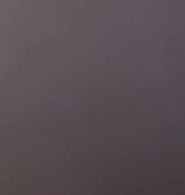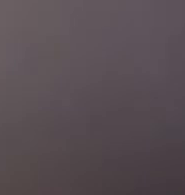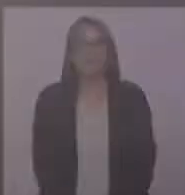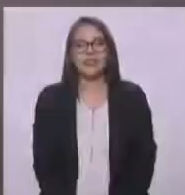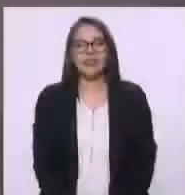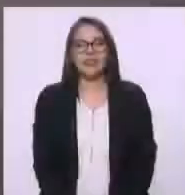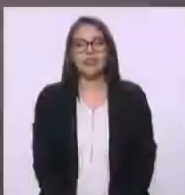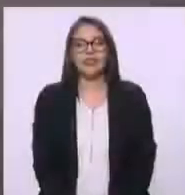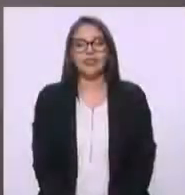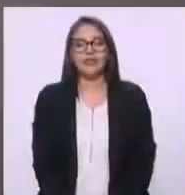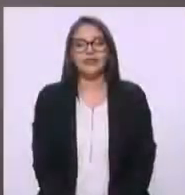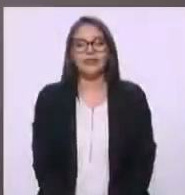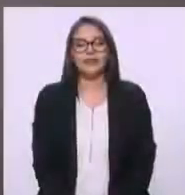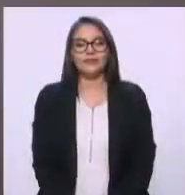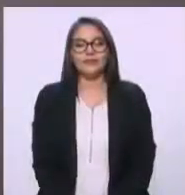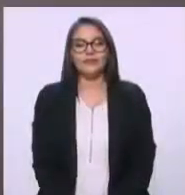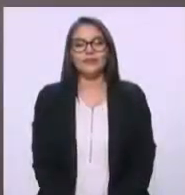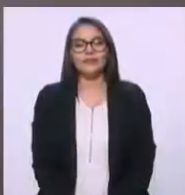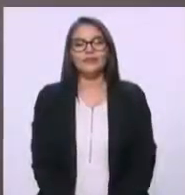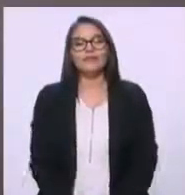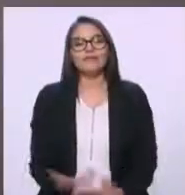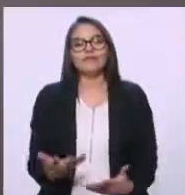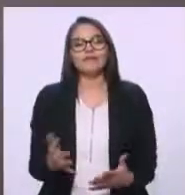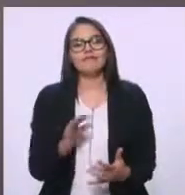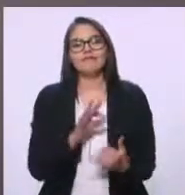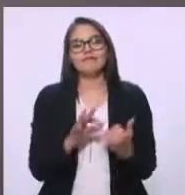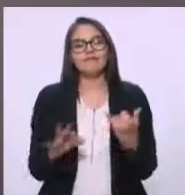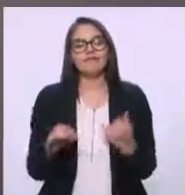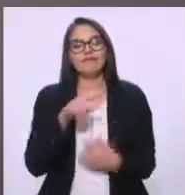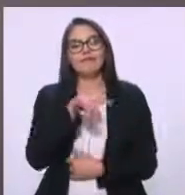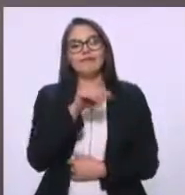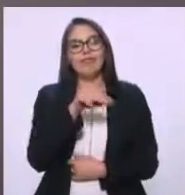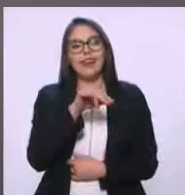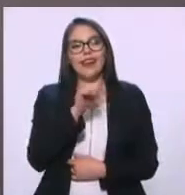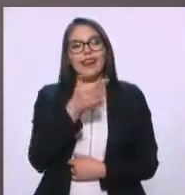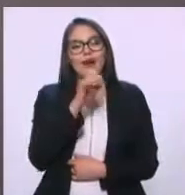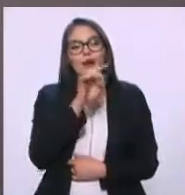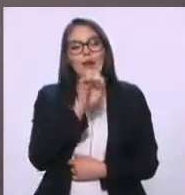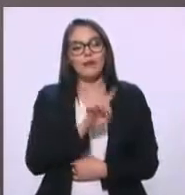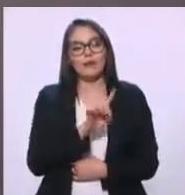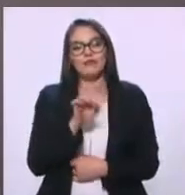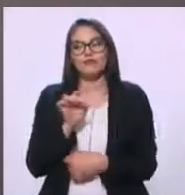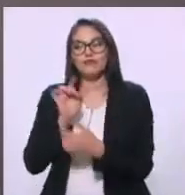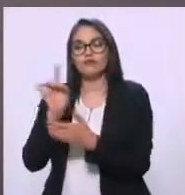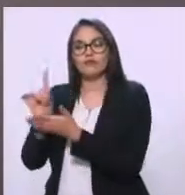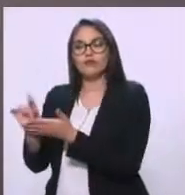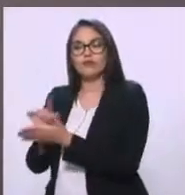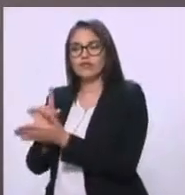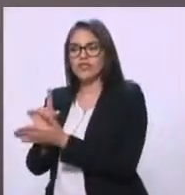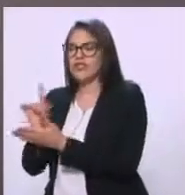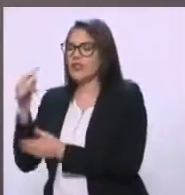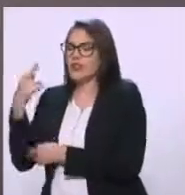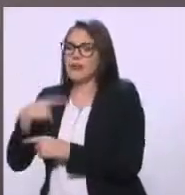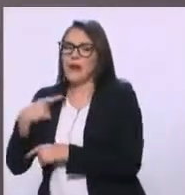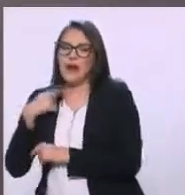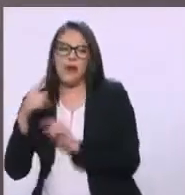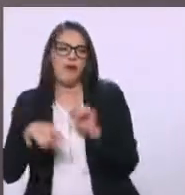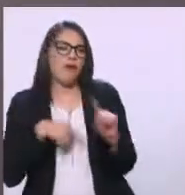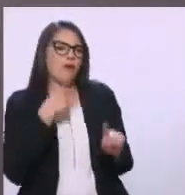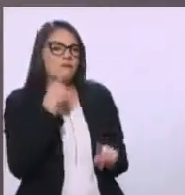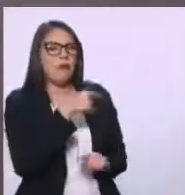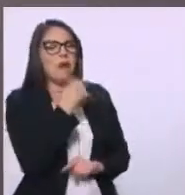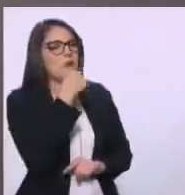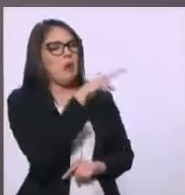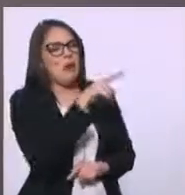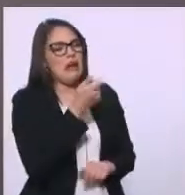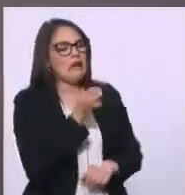difusión entre las cuentas de la derecha, y que finalmente ese tuit de Mariana Gómez del Campo fue borrado por las presiones de mucha gente que lo acusaba de racista